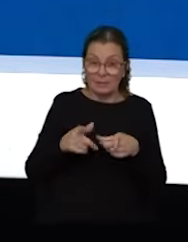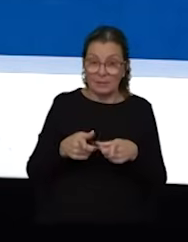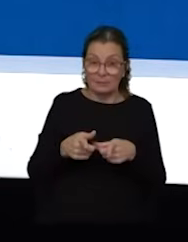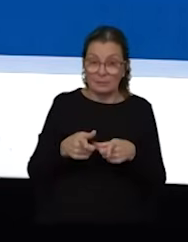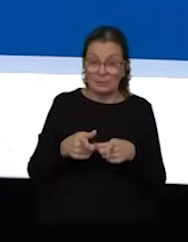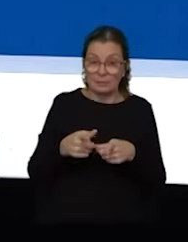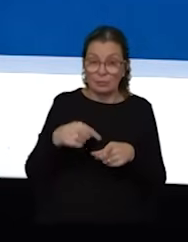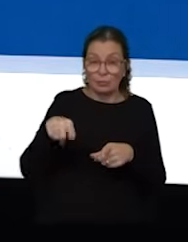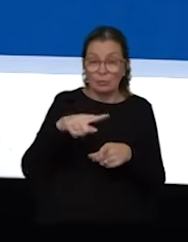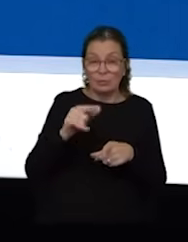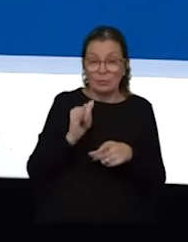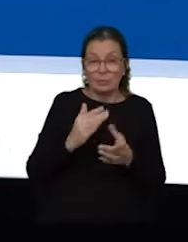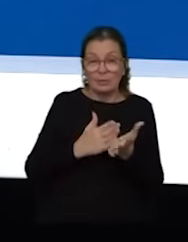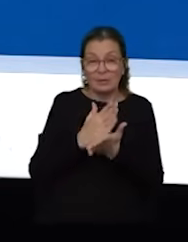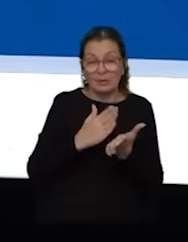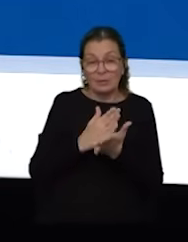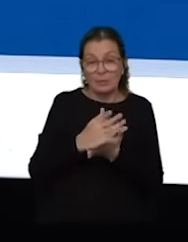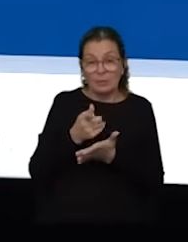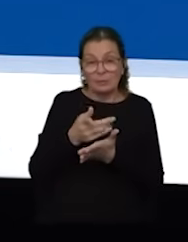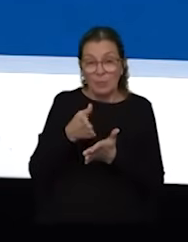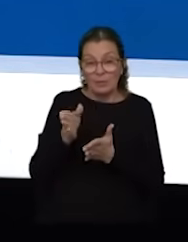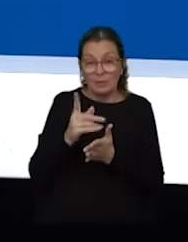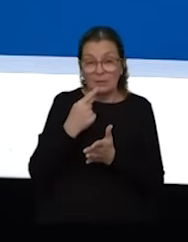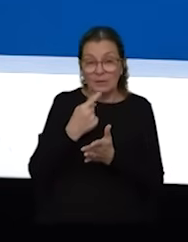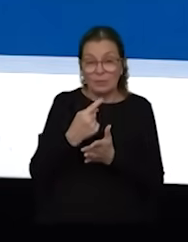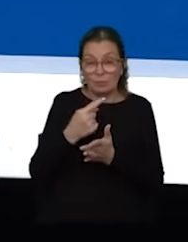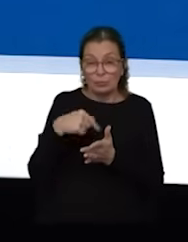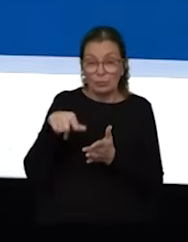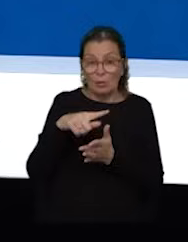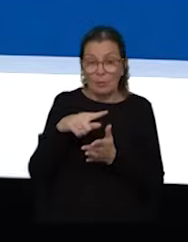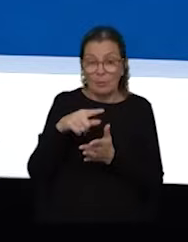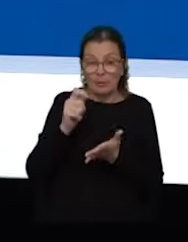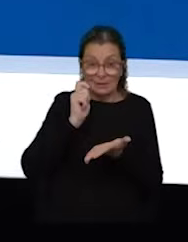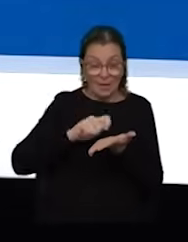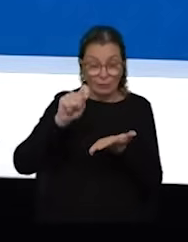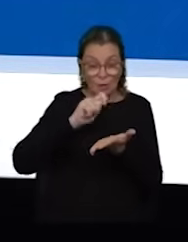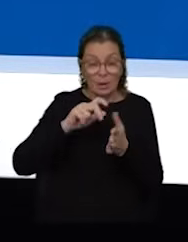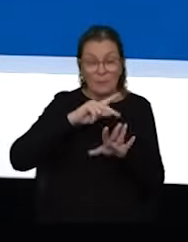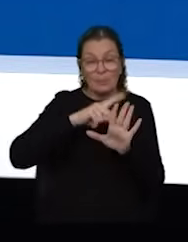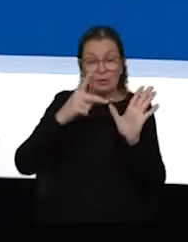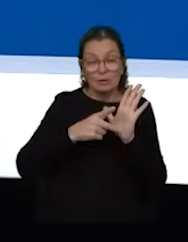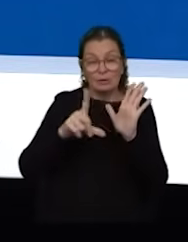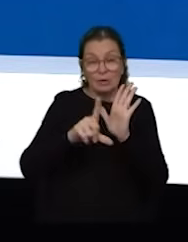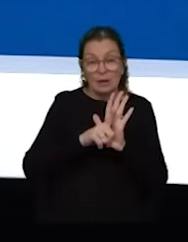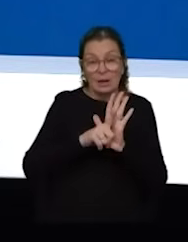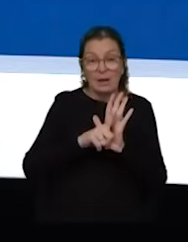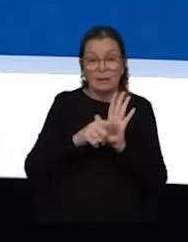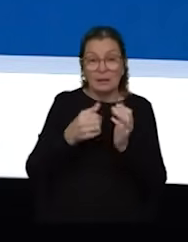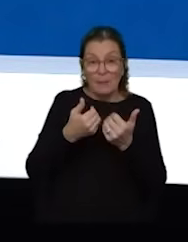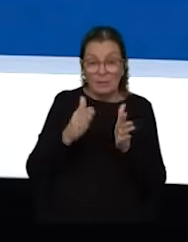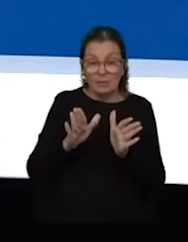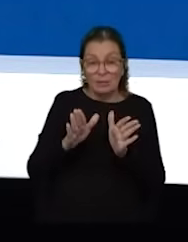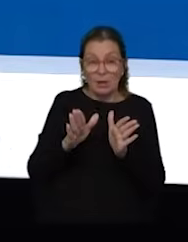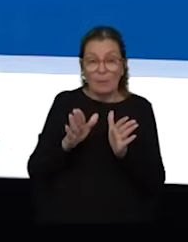como Nosotros hemos sido siempre por por esa vía y de Nosotros somos redactores del proyecto de ley de declaraciones juradas y la ampliación de los